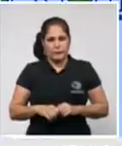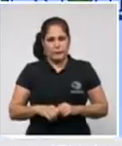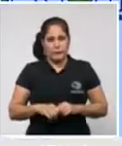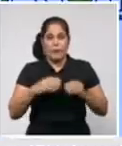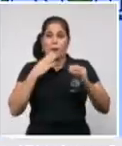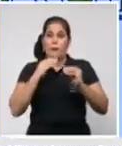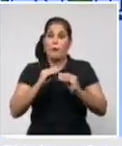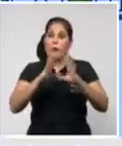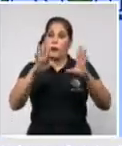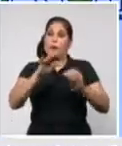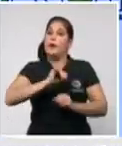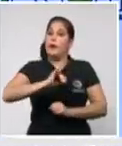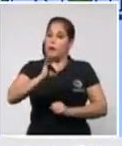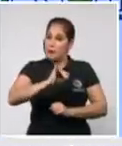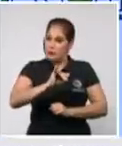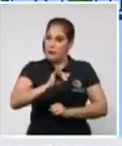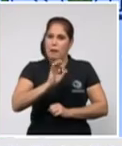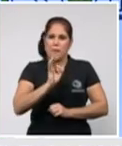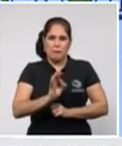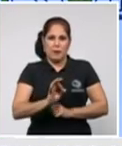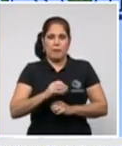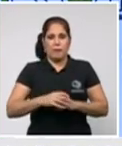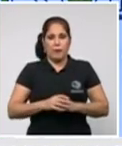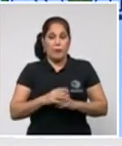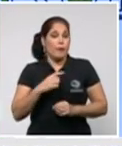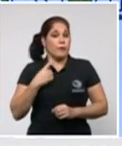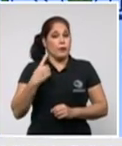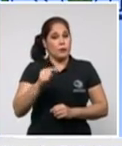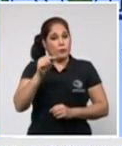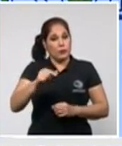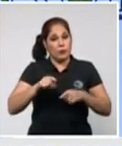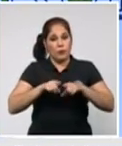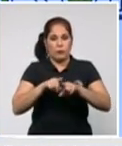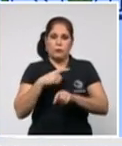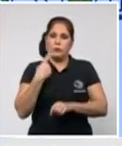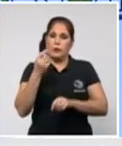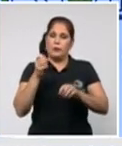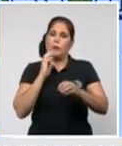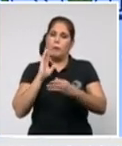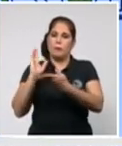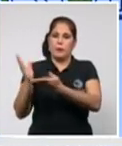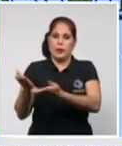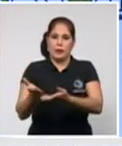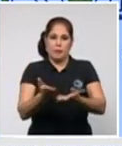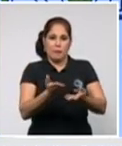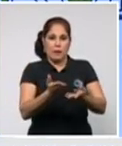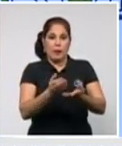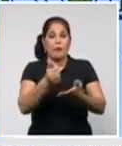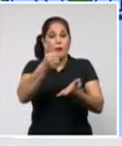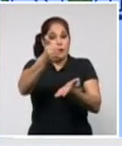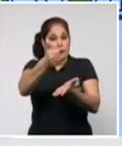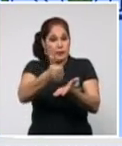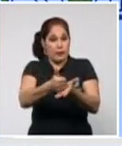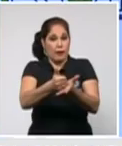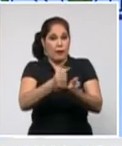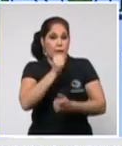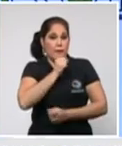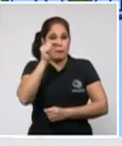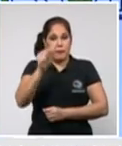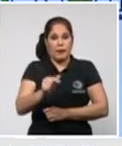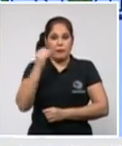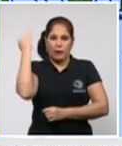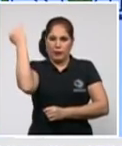Buenos días también para ti, por supuesto, para todos los que nos acompañan. Sean bienvenidos una vez más a la sede del Centro de Prensa Internacional